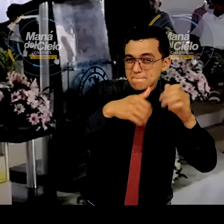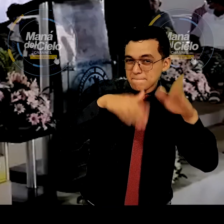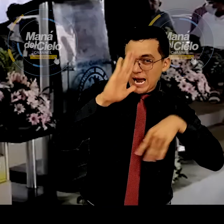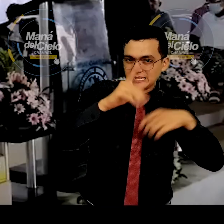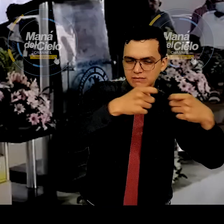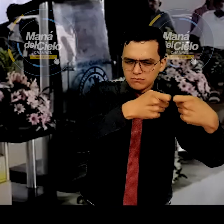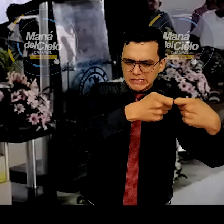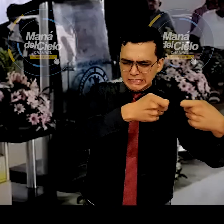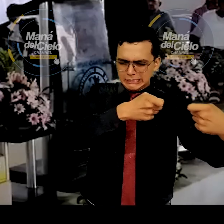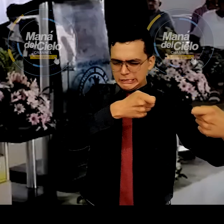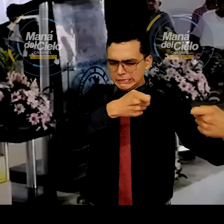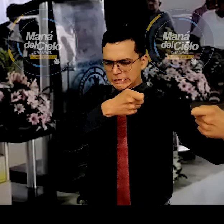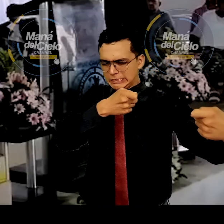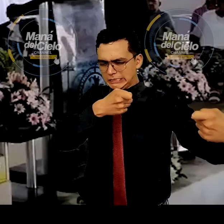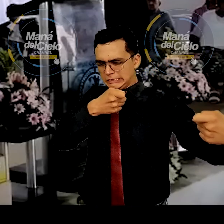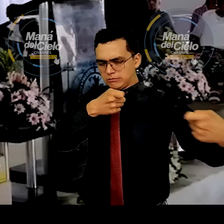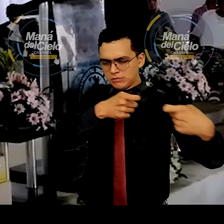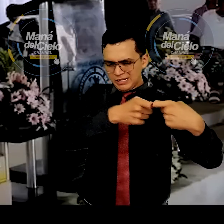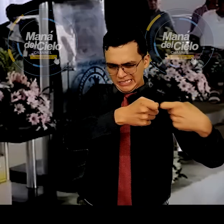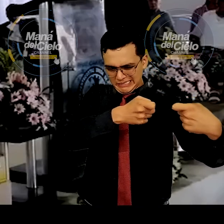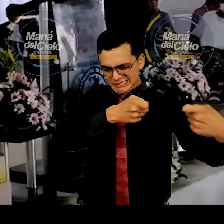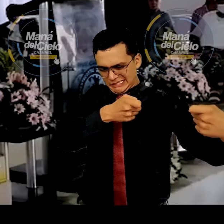punto está a punto de reventarse.